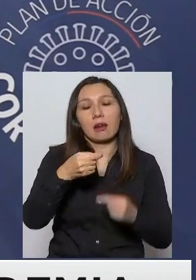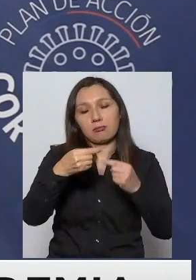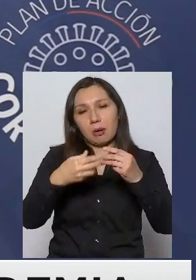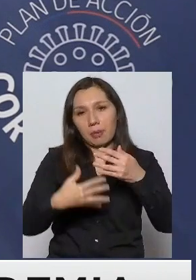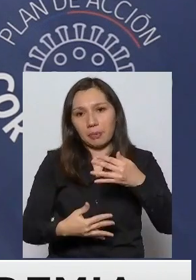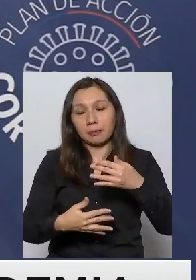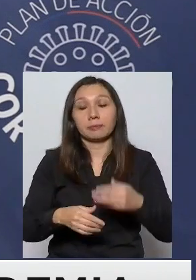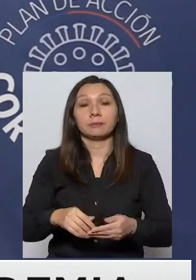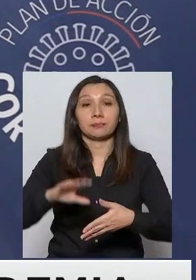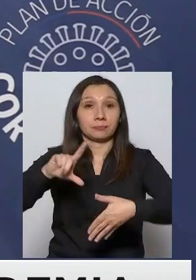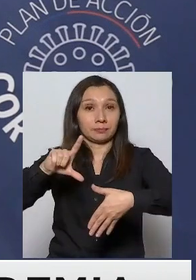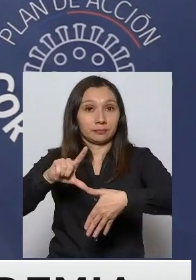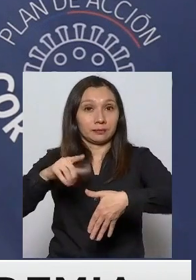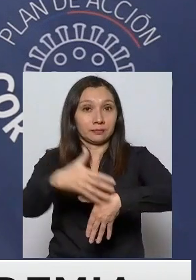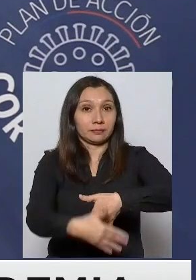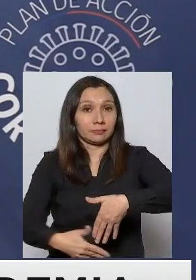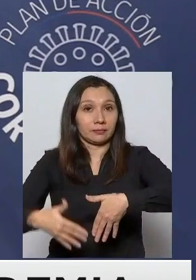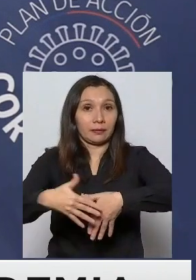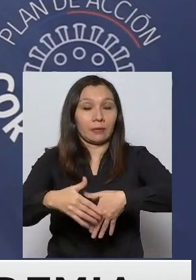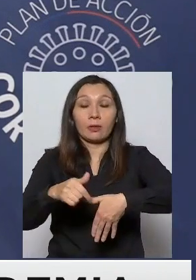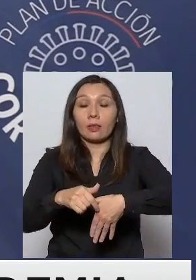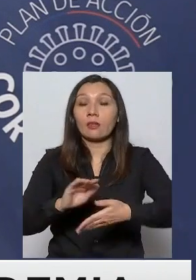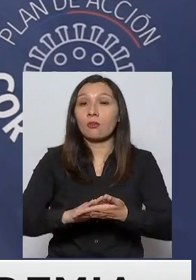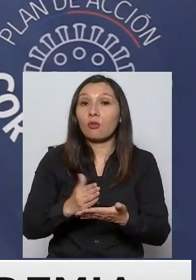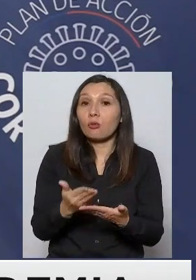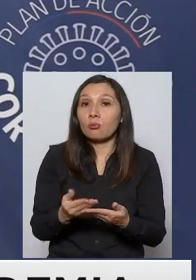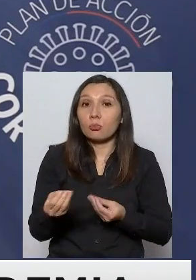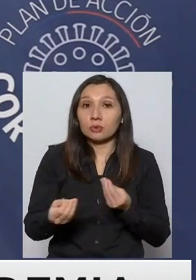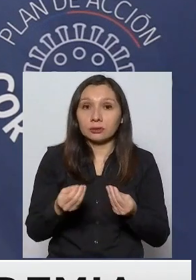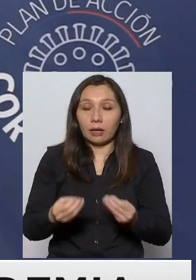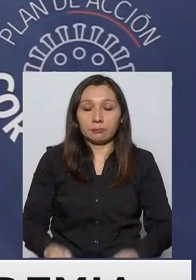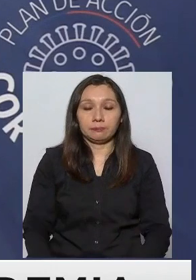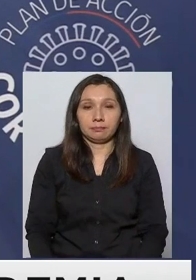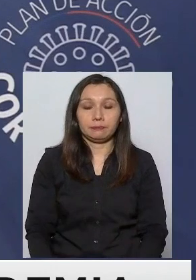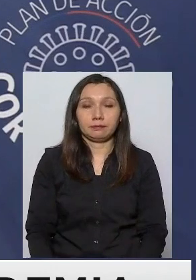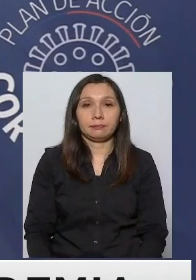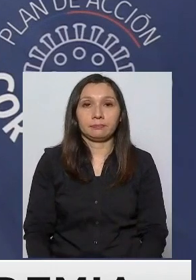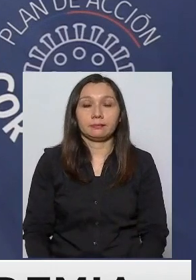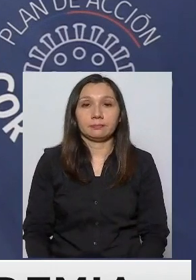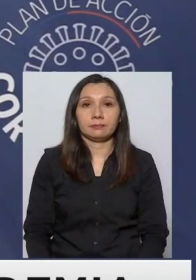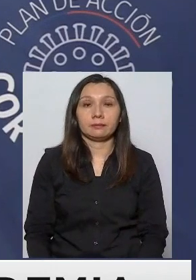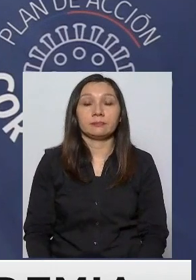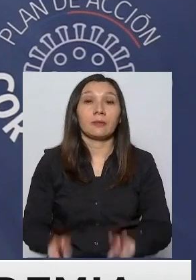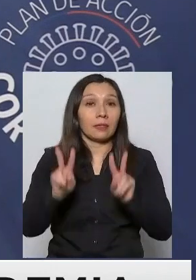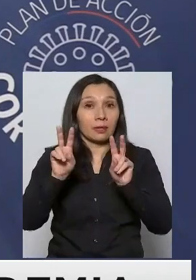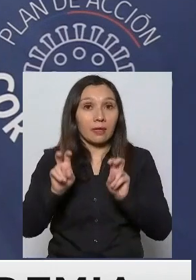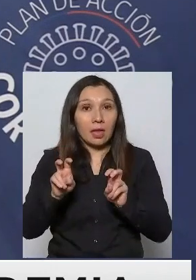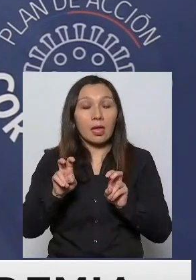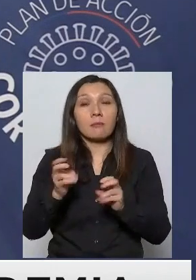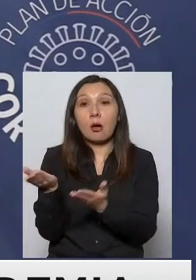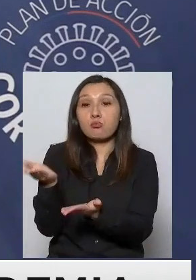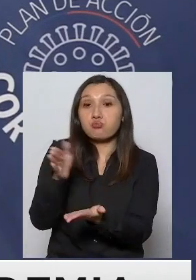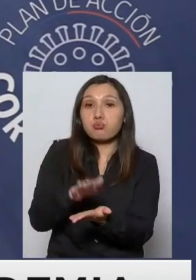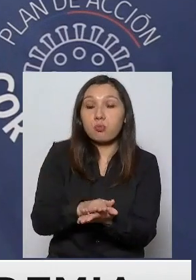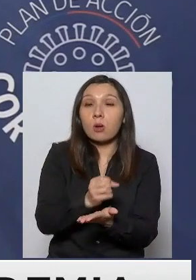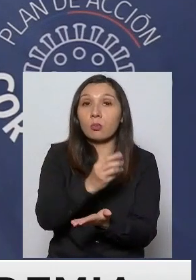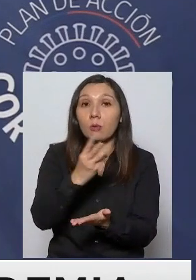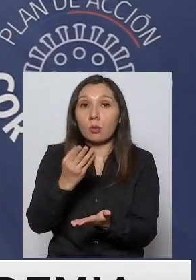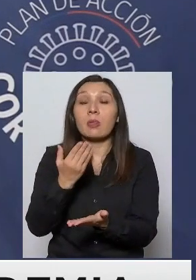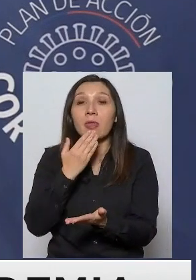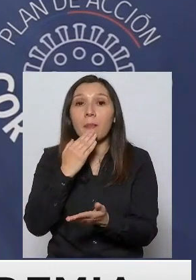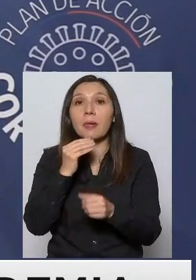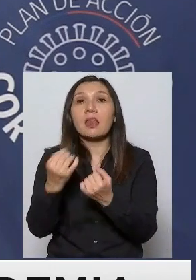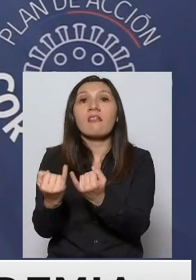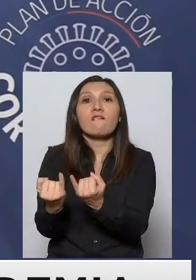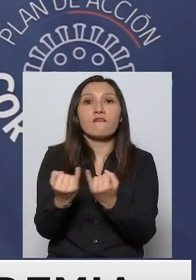a nivel regional de latinoamérica la situación es la siguiente en relación a los casos fallecidos y en los casos